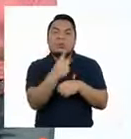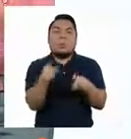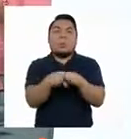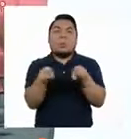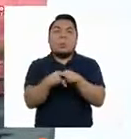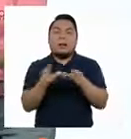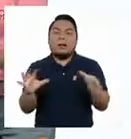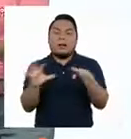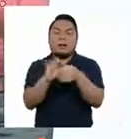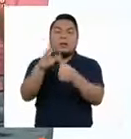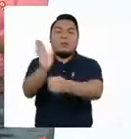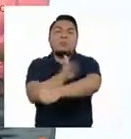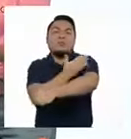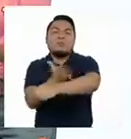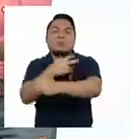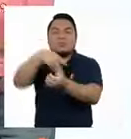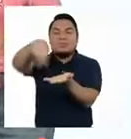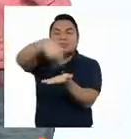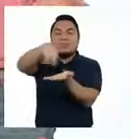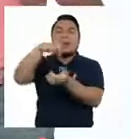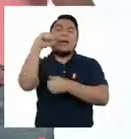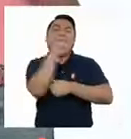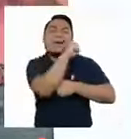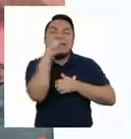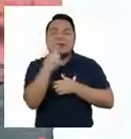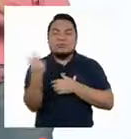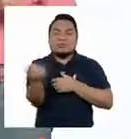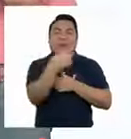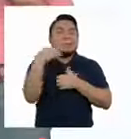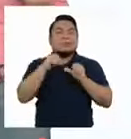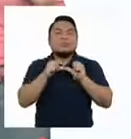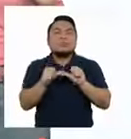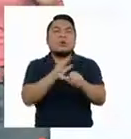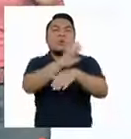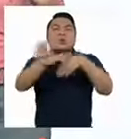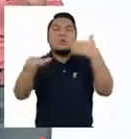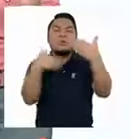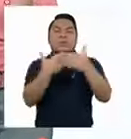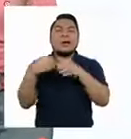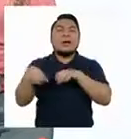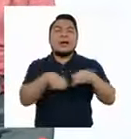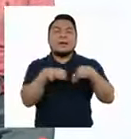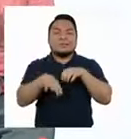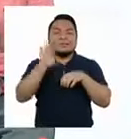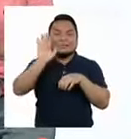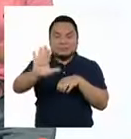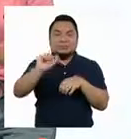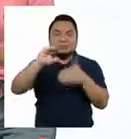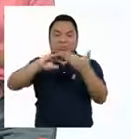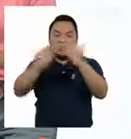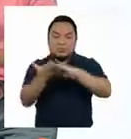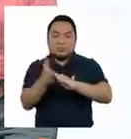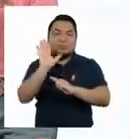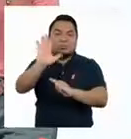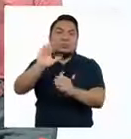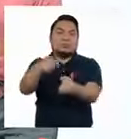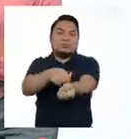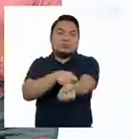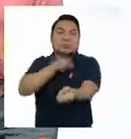La danza, música y canto estaban presentes en todas las actividades comunales o